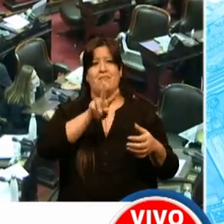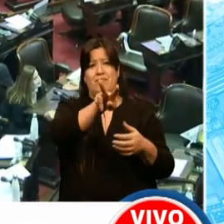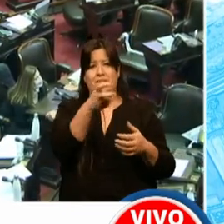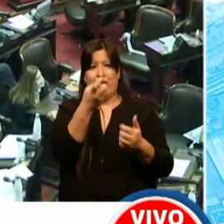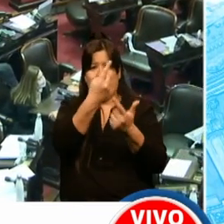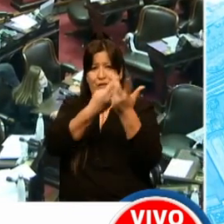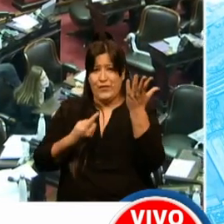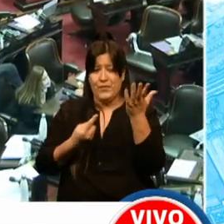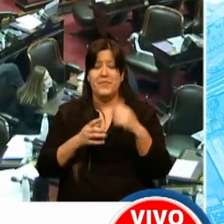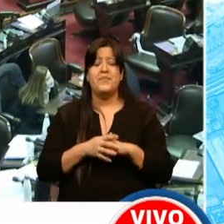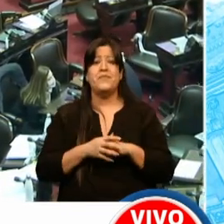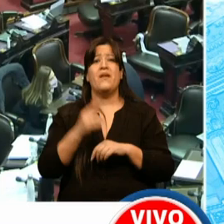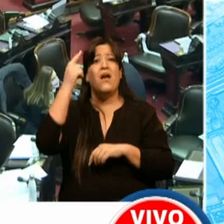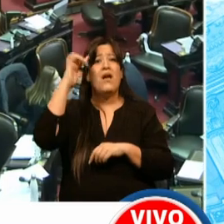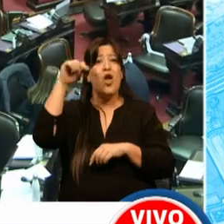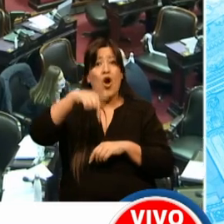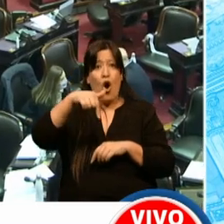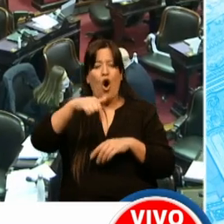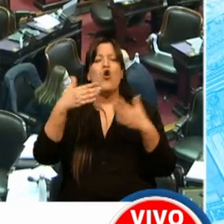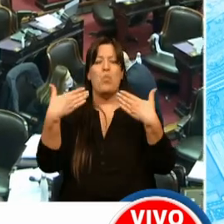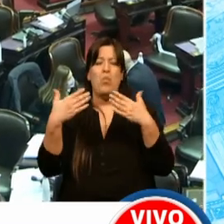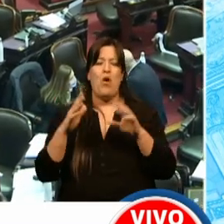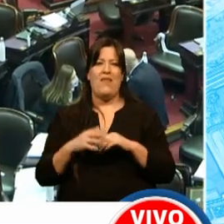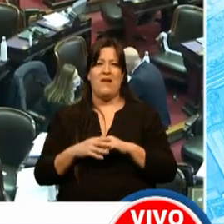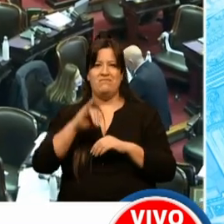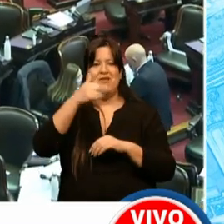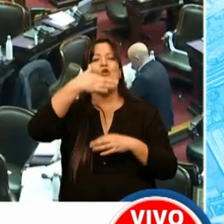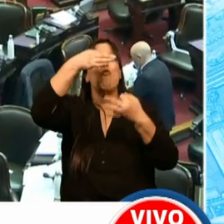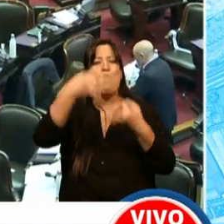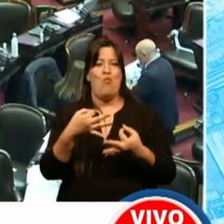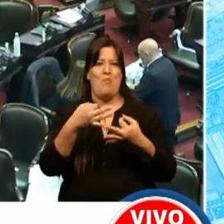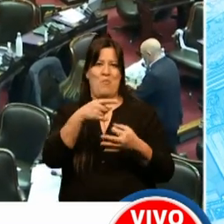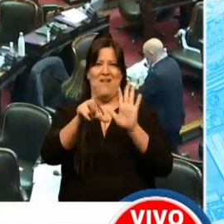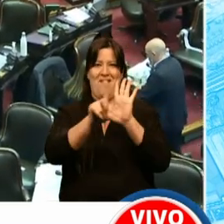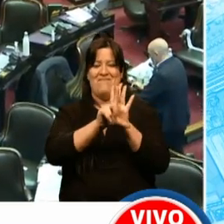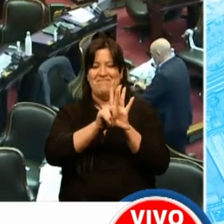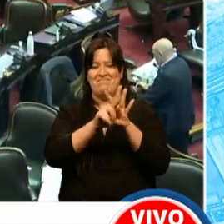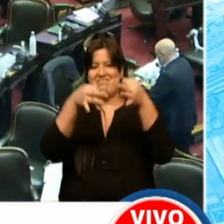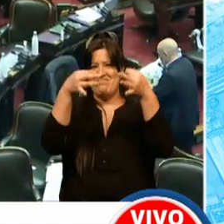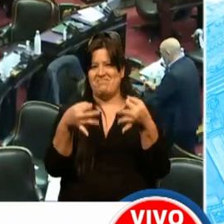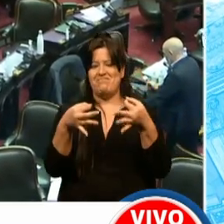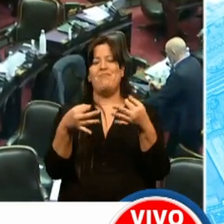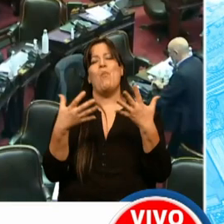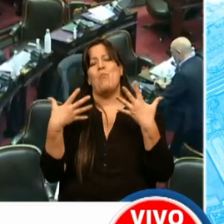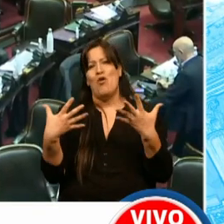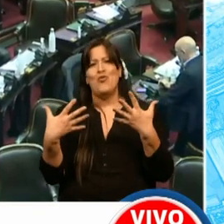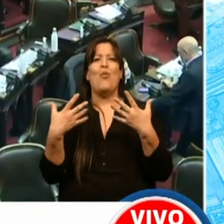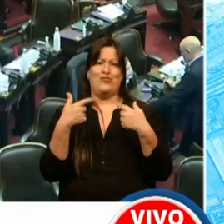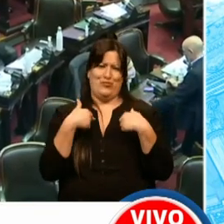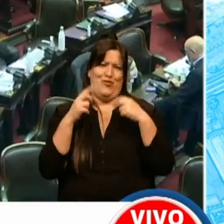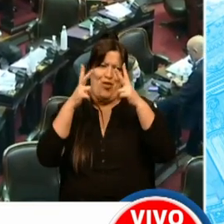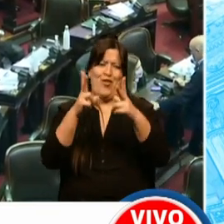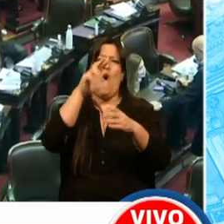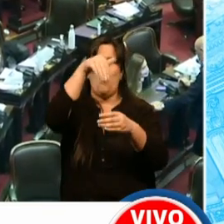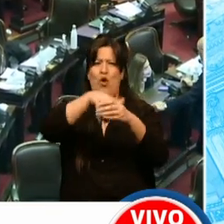y que creo que hoy vamos a poder estar cumpliendo lo así que por supuesto adelanto mi